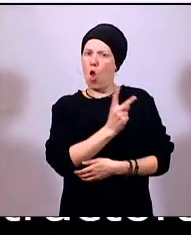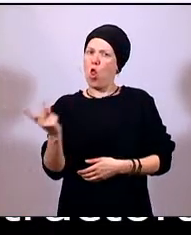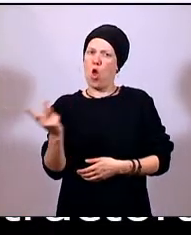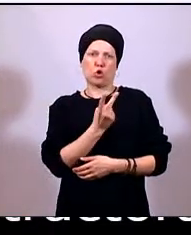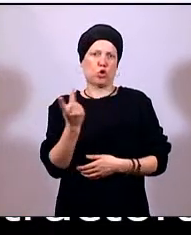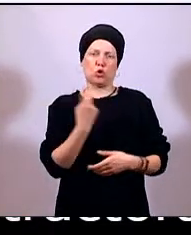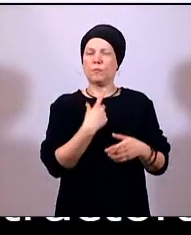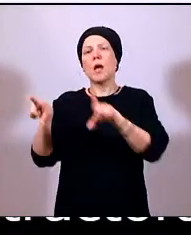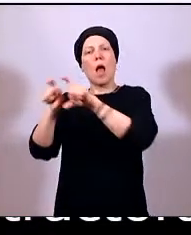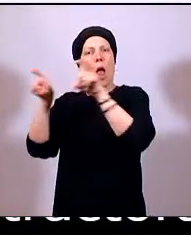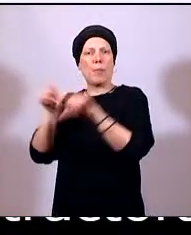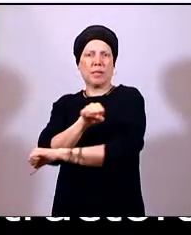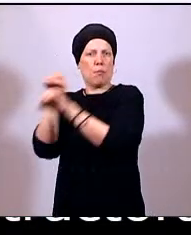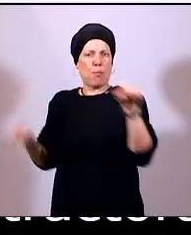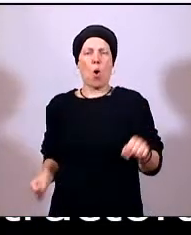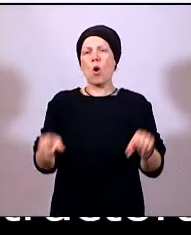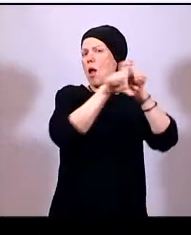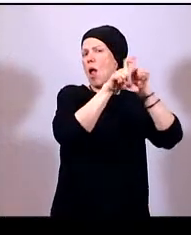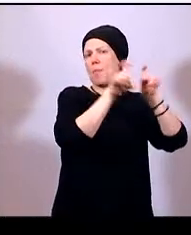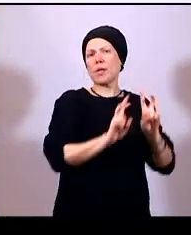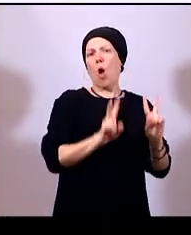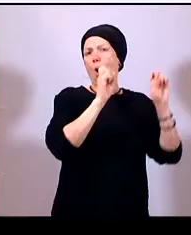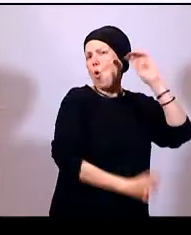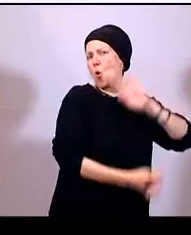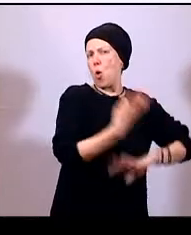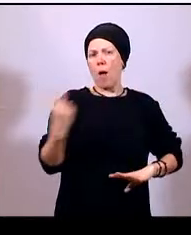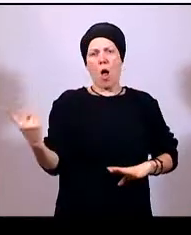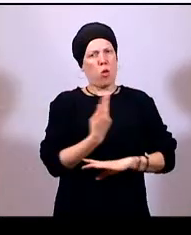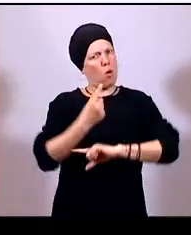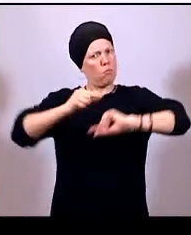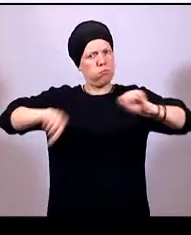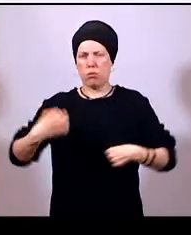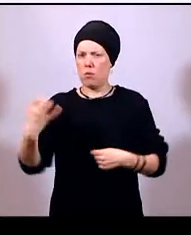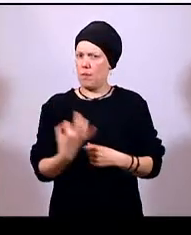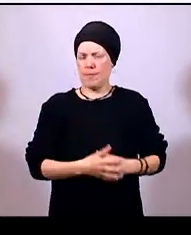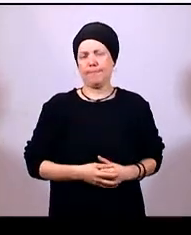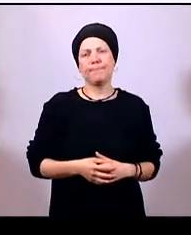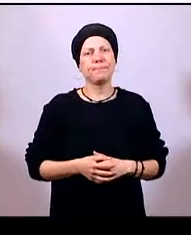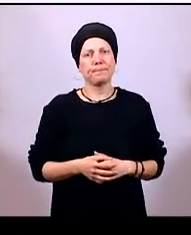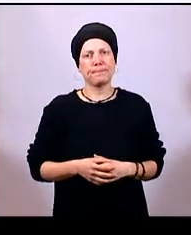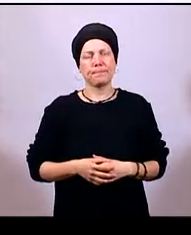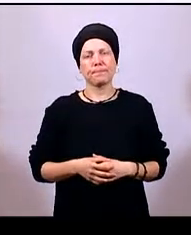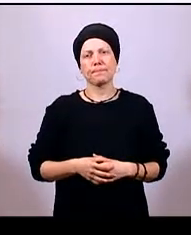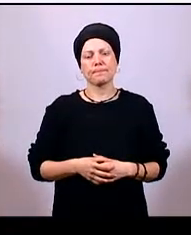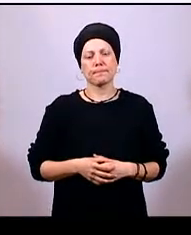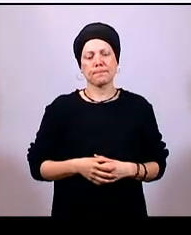pyme tractora y la startup o empresa de base tecnológica.